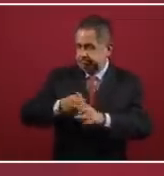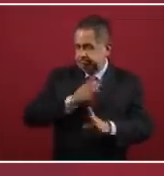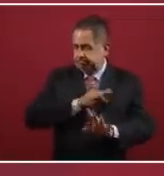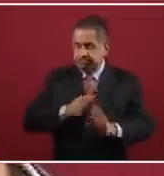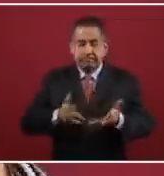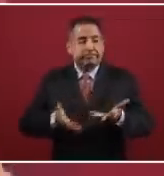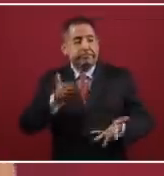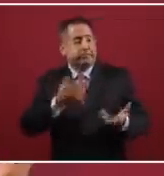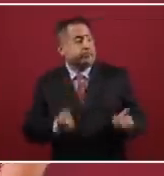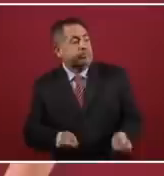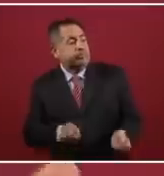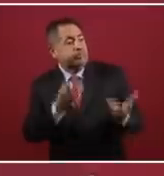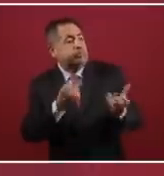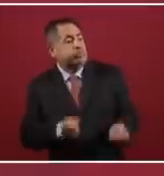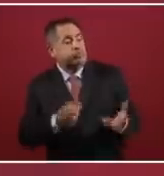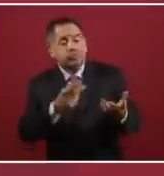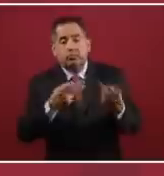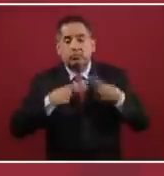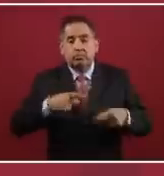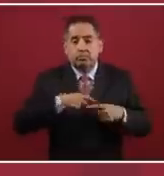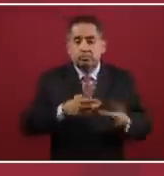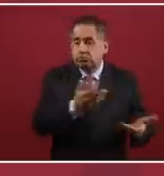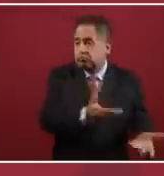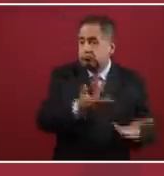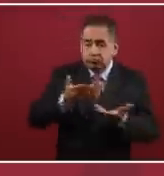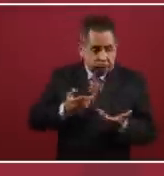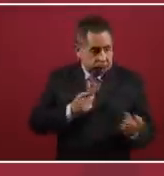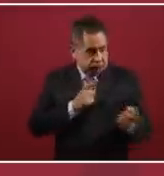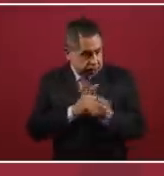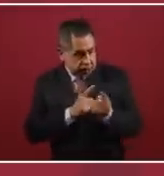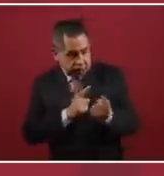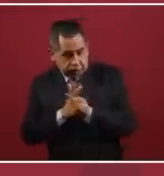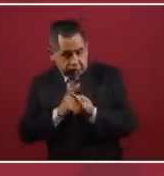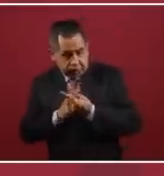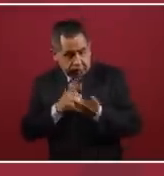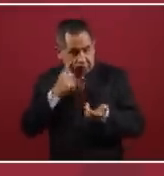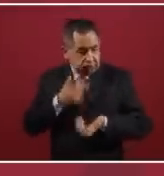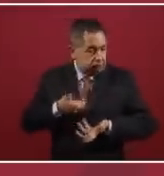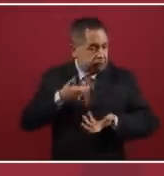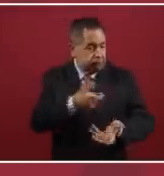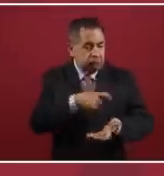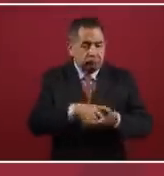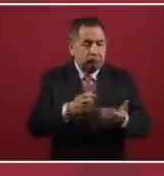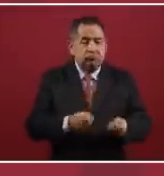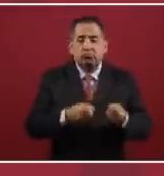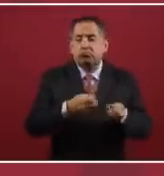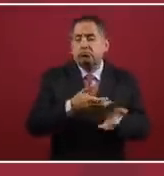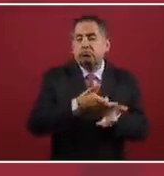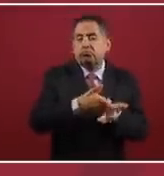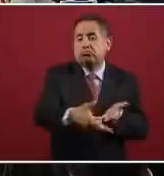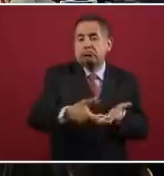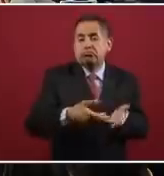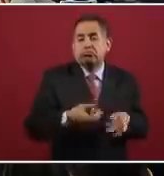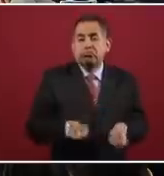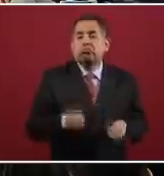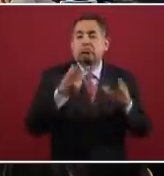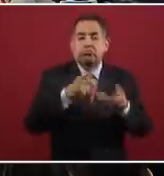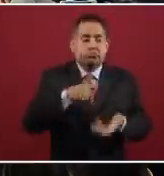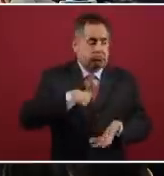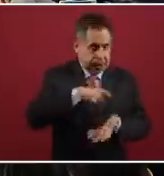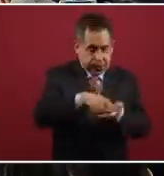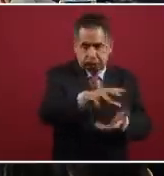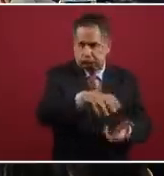la cantidad de productores que se presenten y el monto de la cosecha que tengamos que